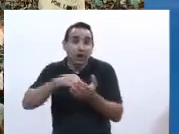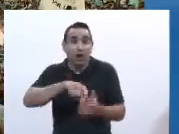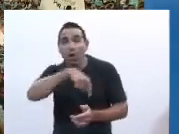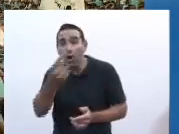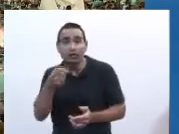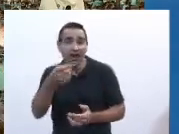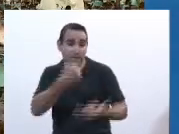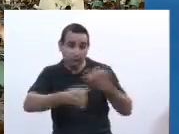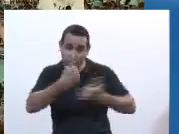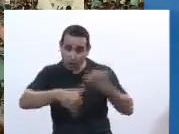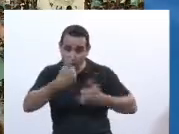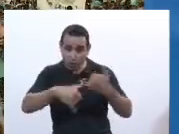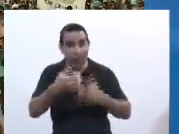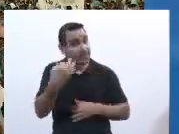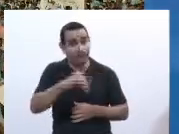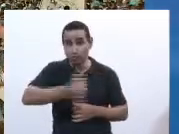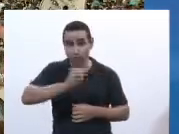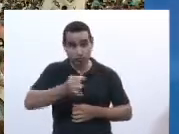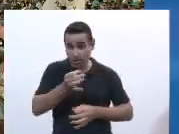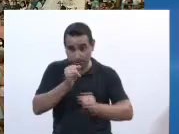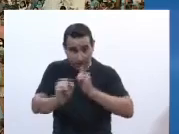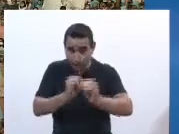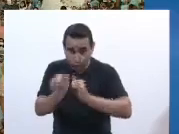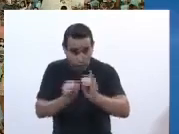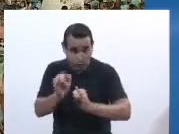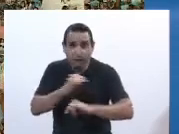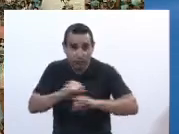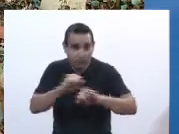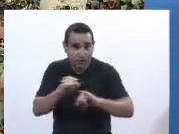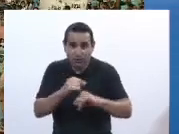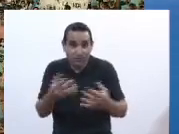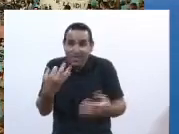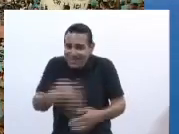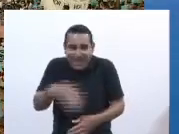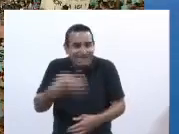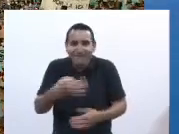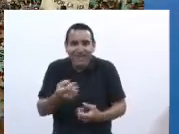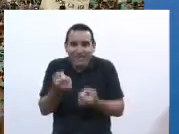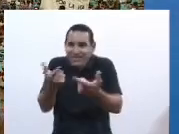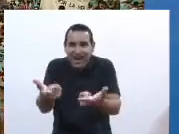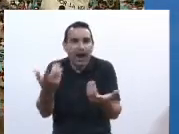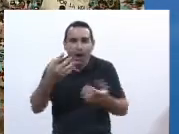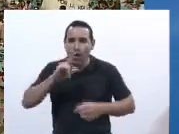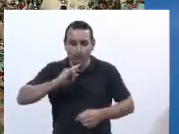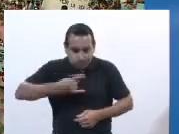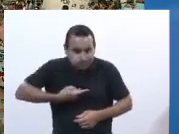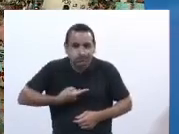esta información que hay que darles, porque hay que dárselas, porque esa es nuestra obligación,